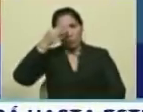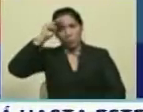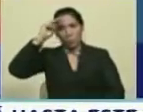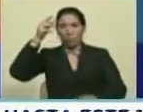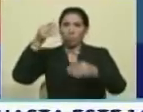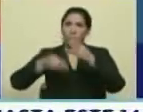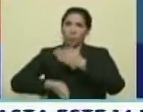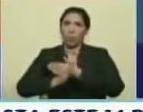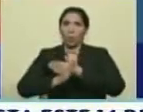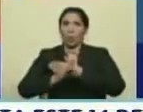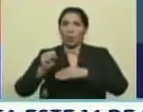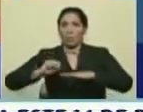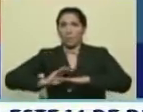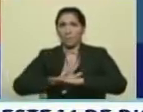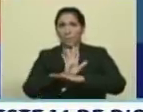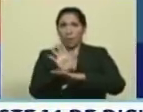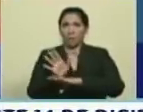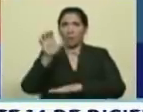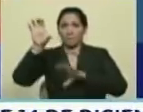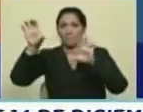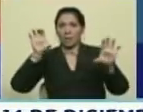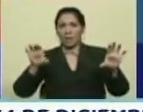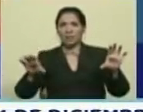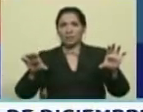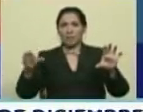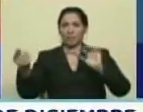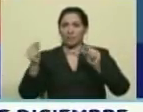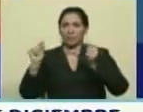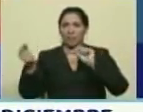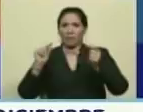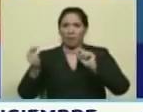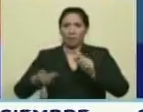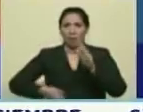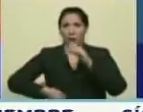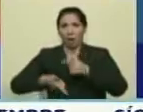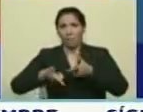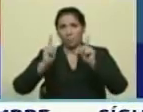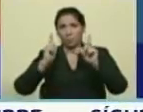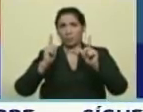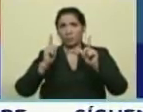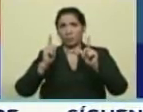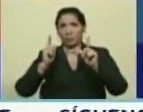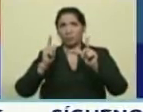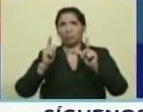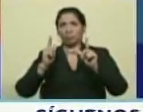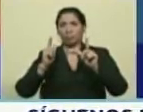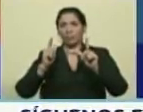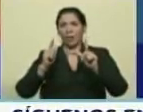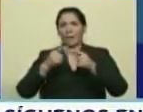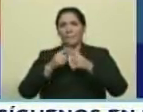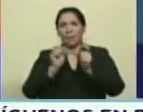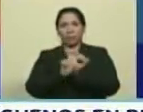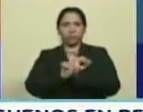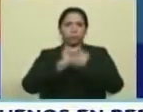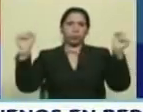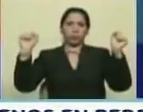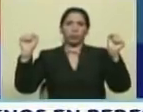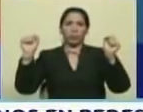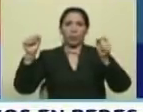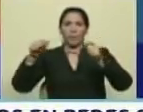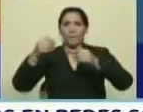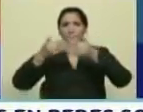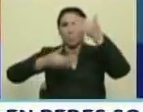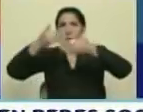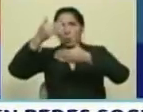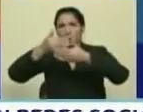países del ALBA TCP durante el debate y aprobación de la resolución para poner fin al bloqueo de Estados Unidos contra Cuba en la